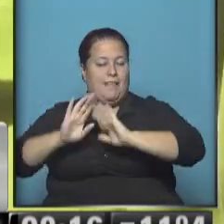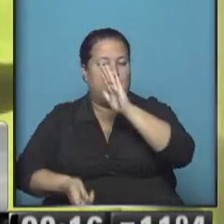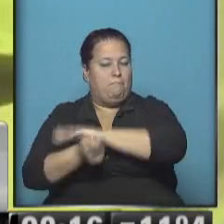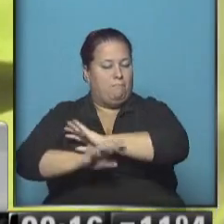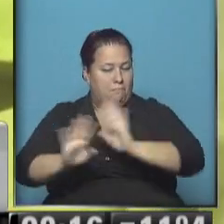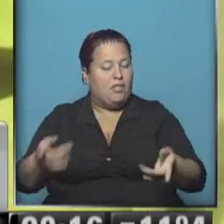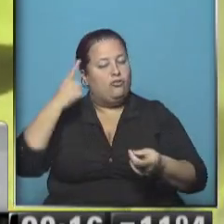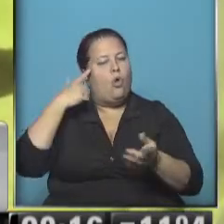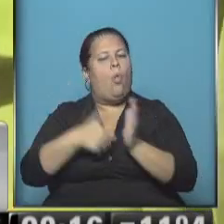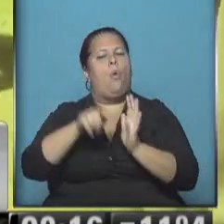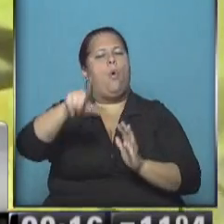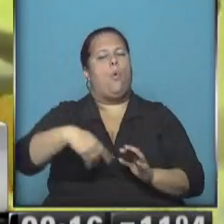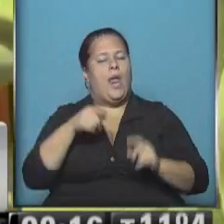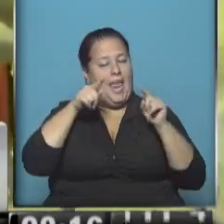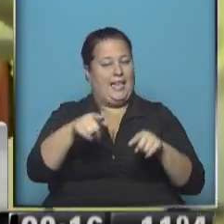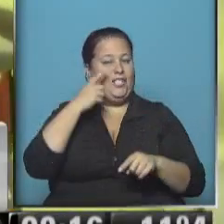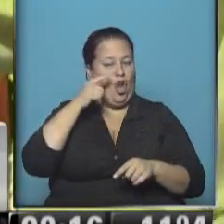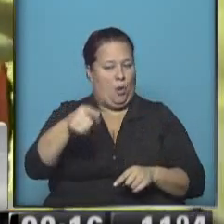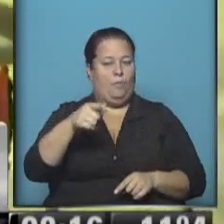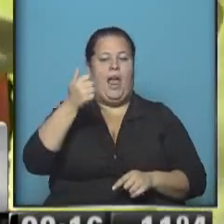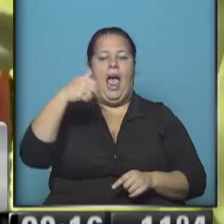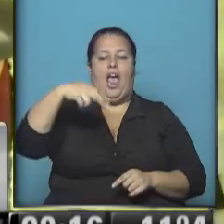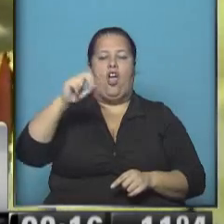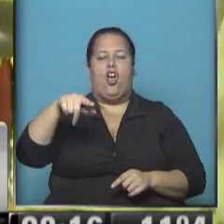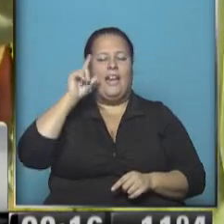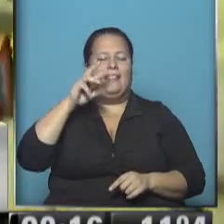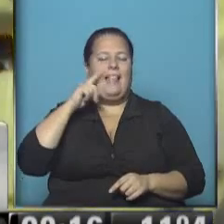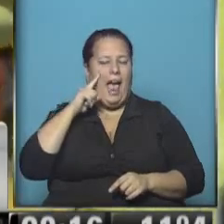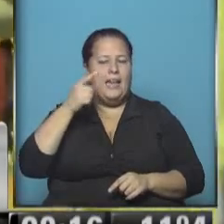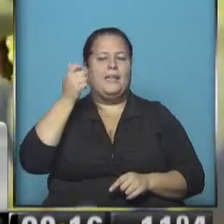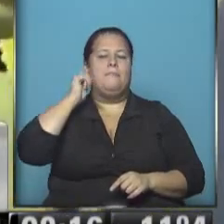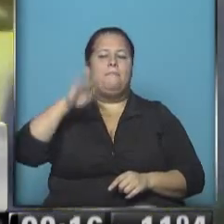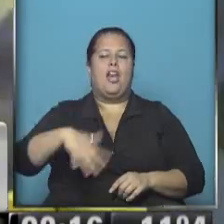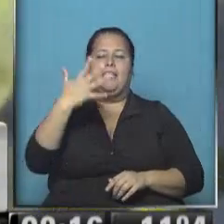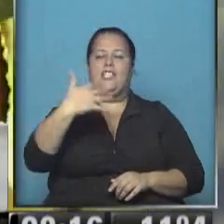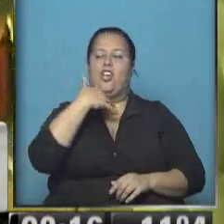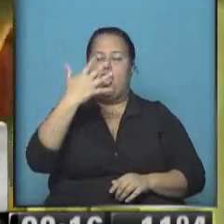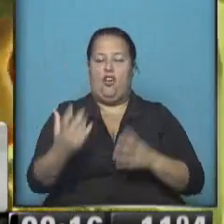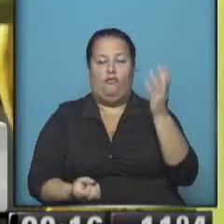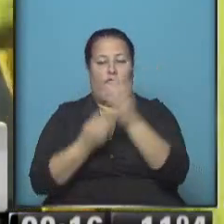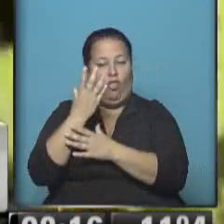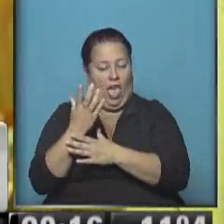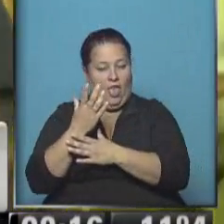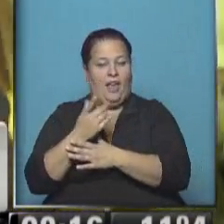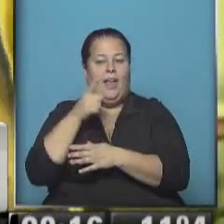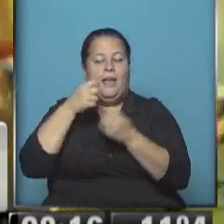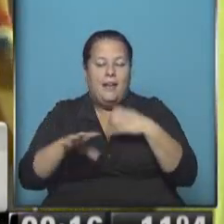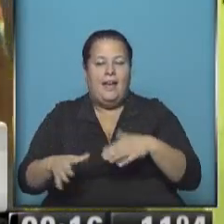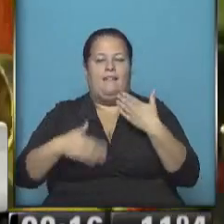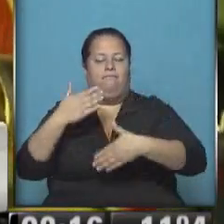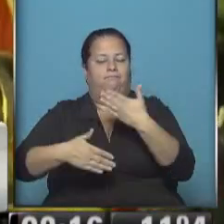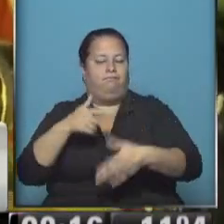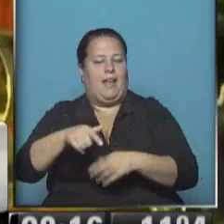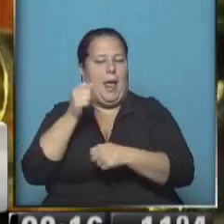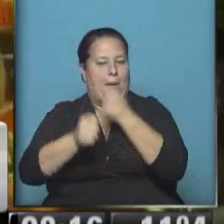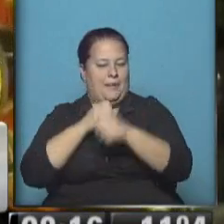documental se arma a partir de ese señor, Nazareno Anconitani, el menor de los 5 hijos del fundador y el motor que le da vida